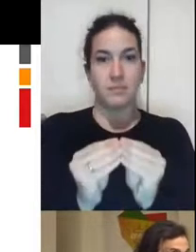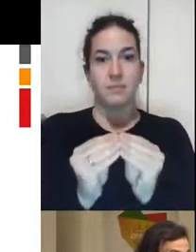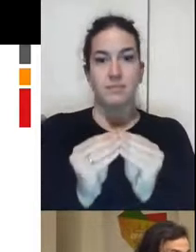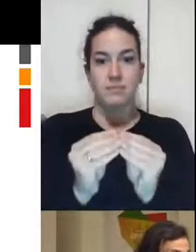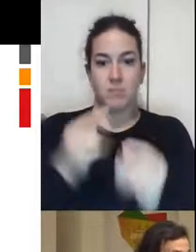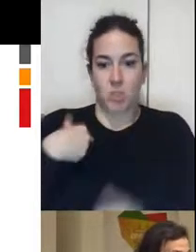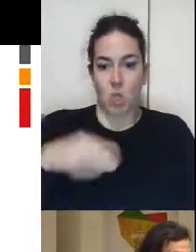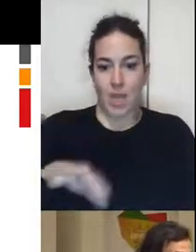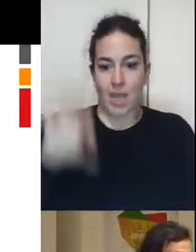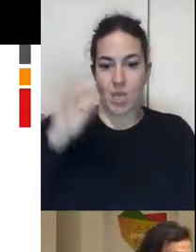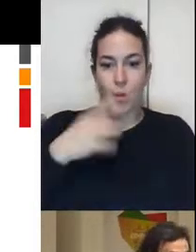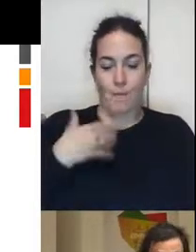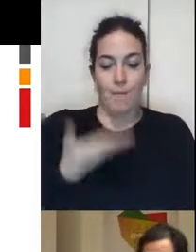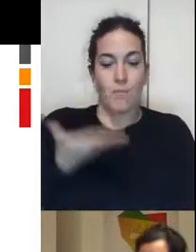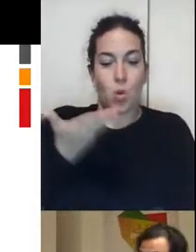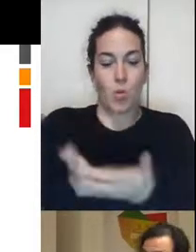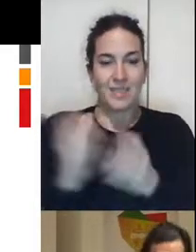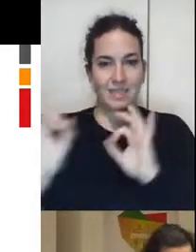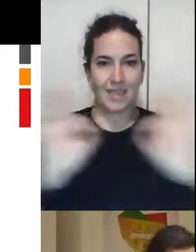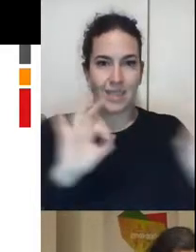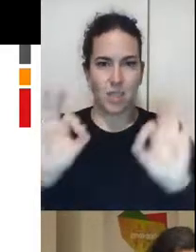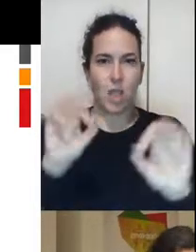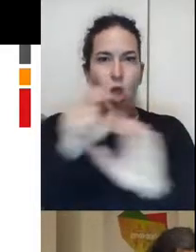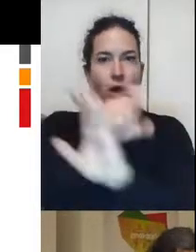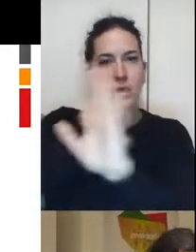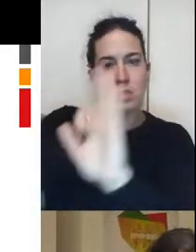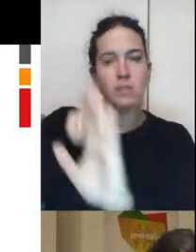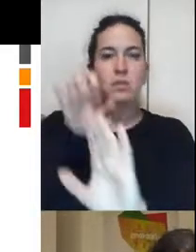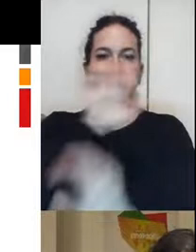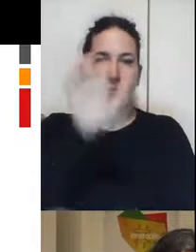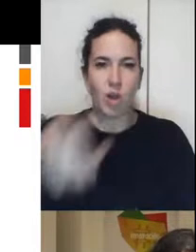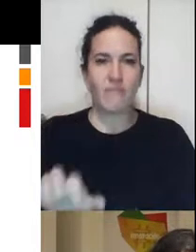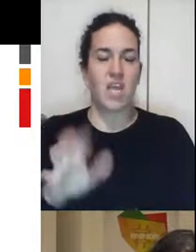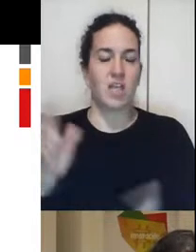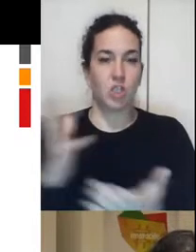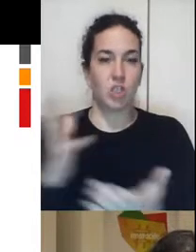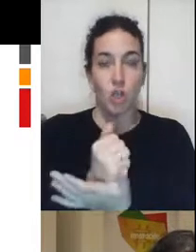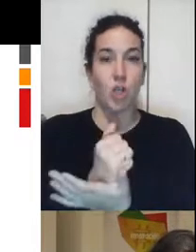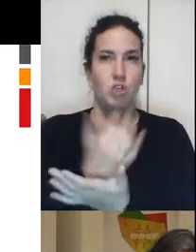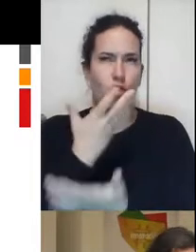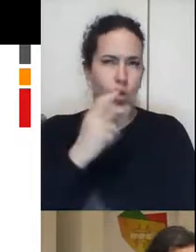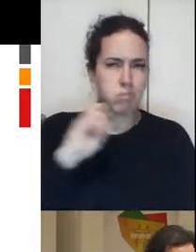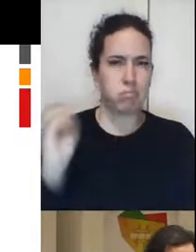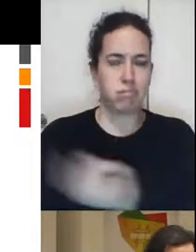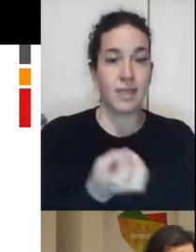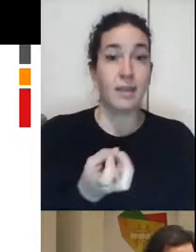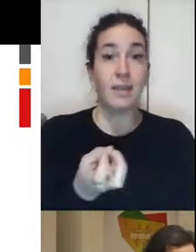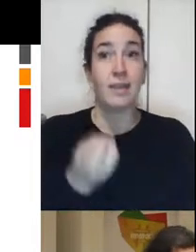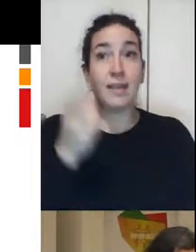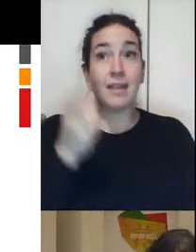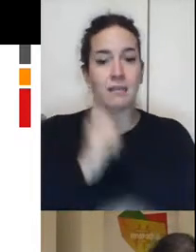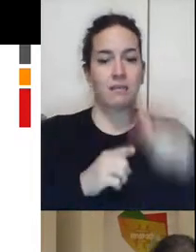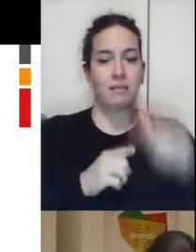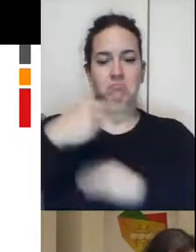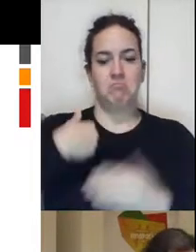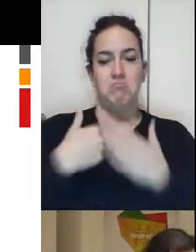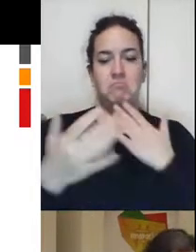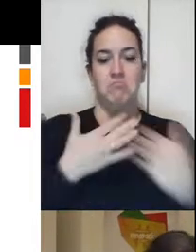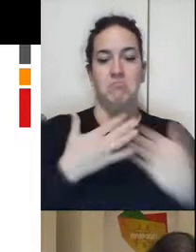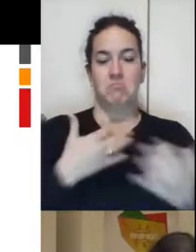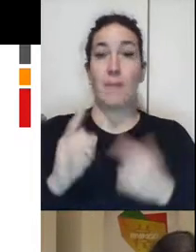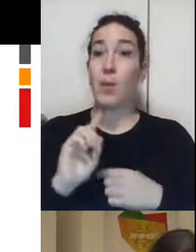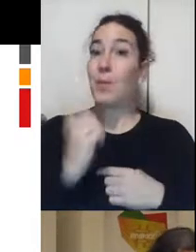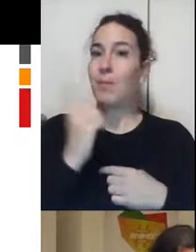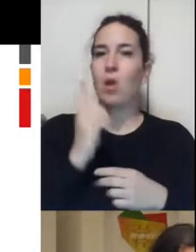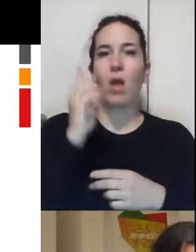de su propia propuesta escénica, y que desarrollen pues, todos esos contenidos a partir de esa experiencia. Podemos